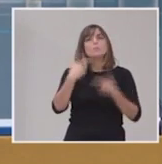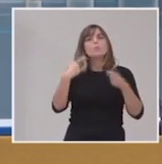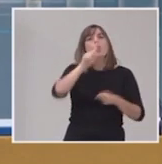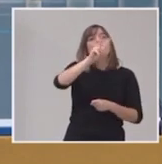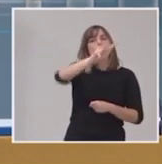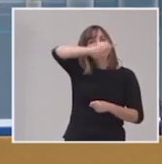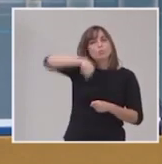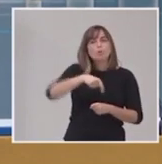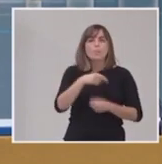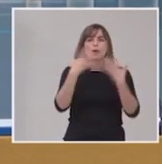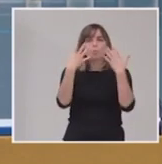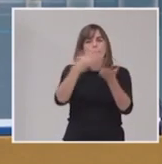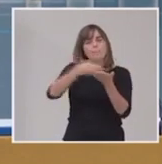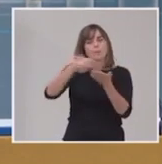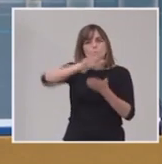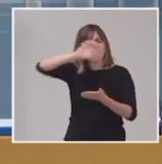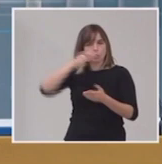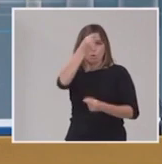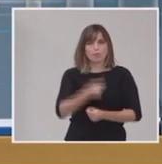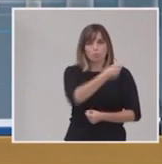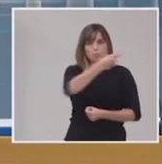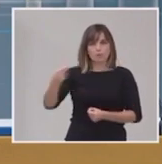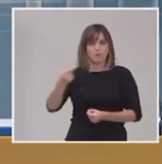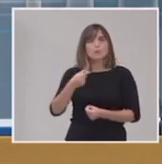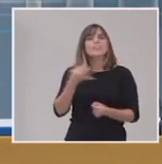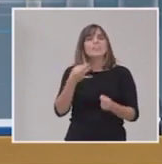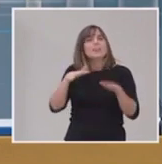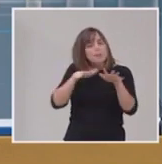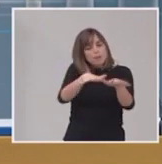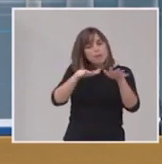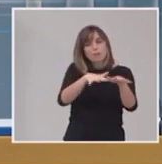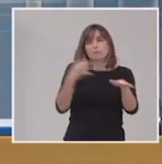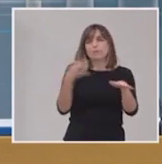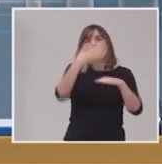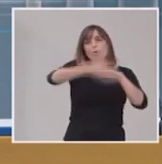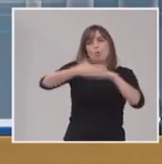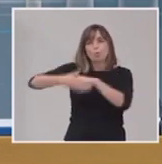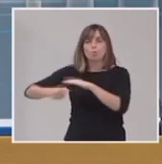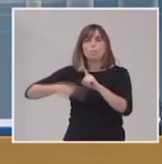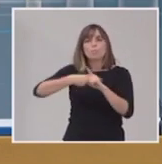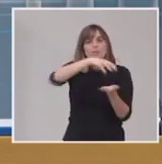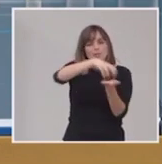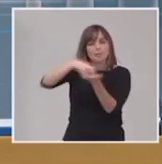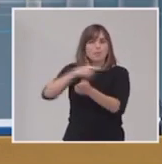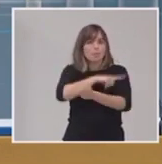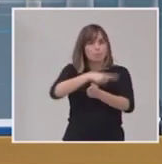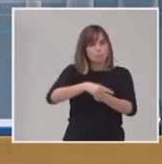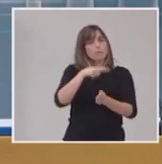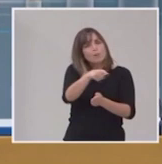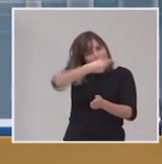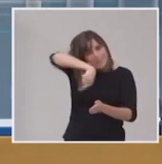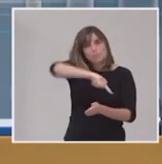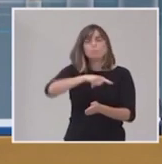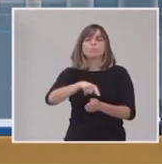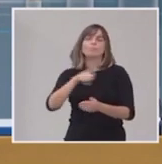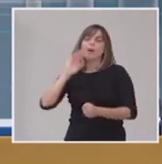,9 millones de euros. Las limitaciones, la reducción de aforos en los espacios culturales, deportivos y de ocio han supuesto una